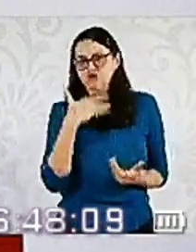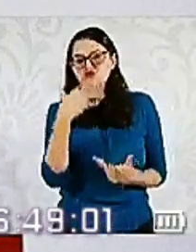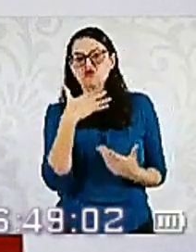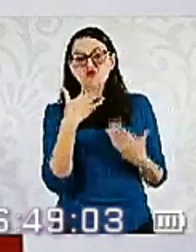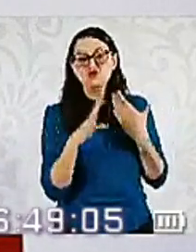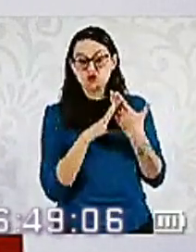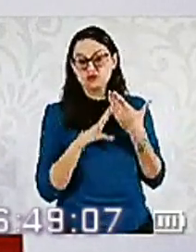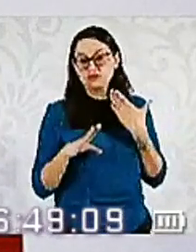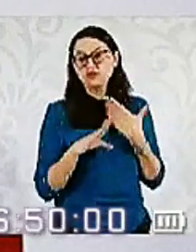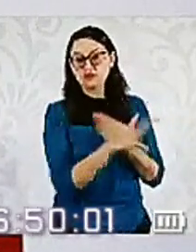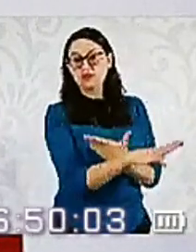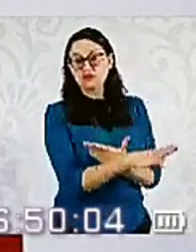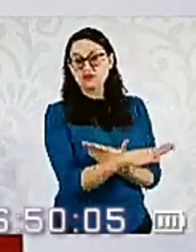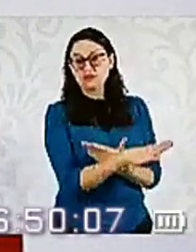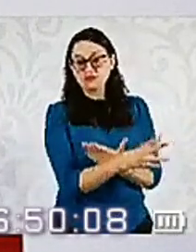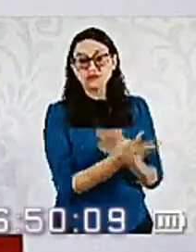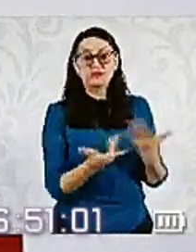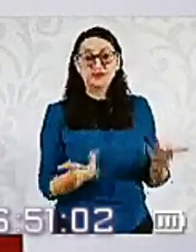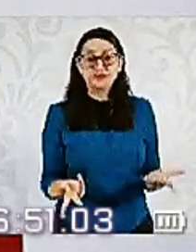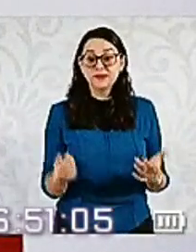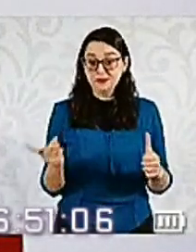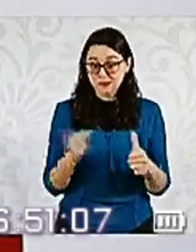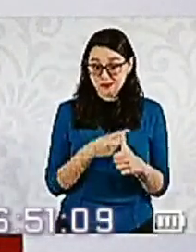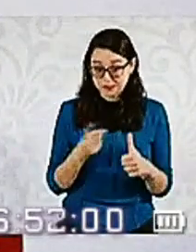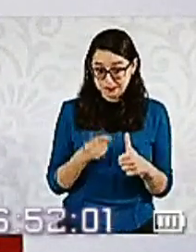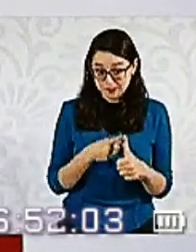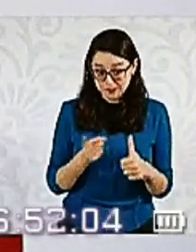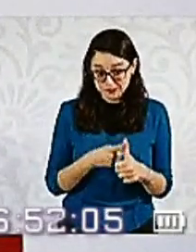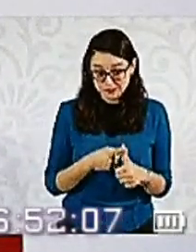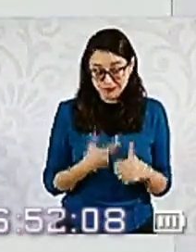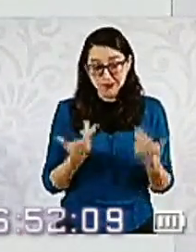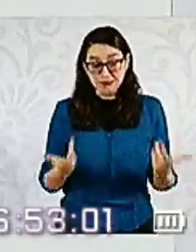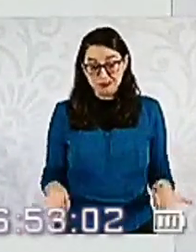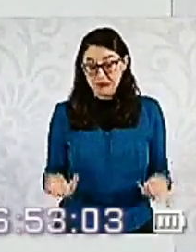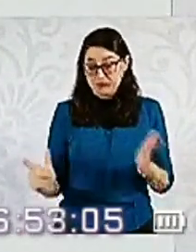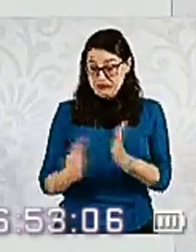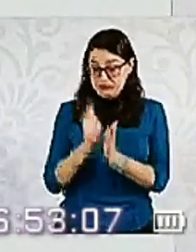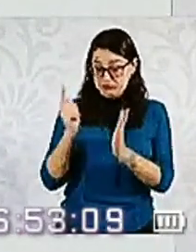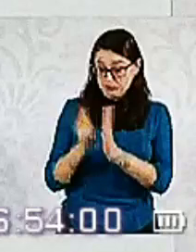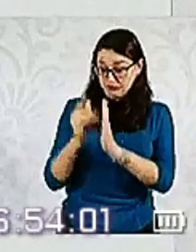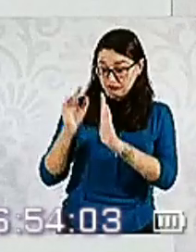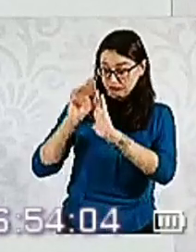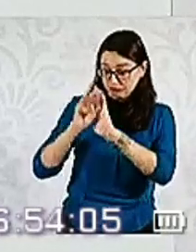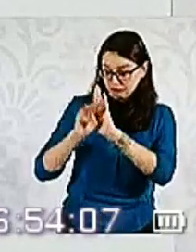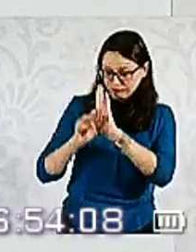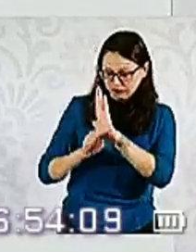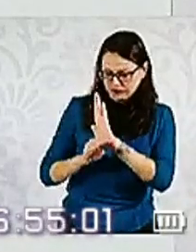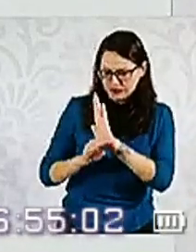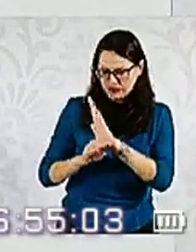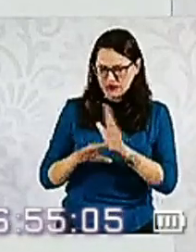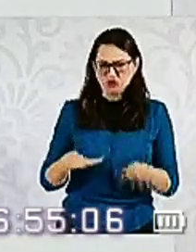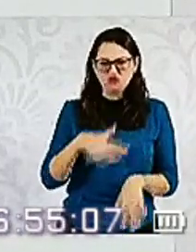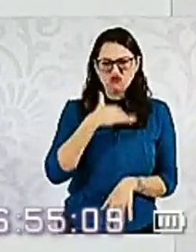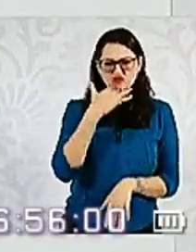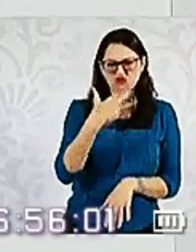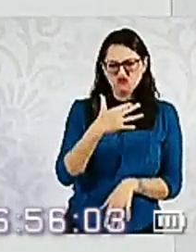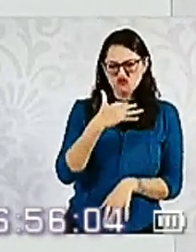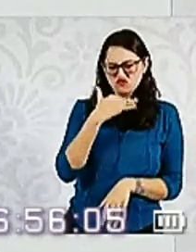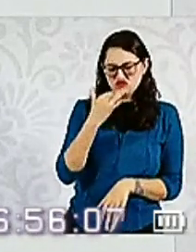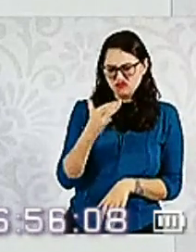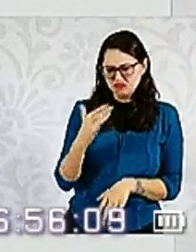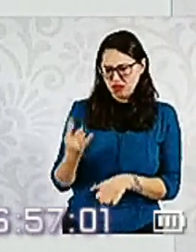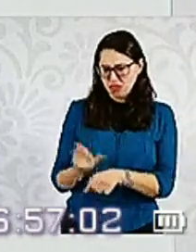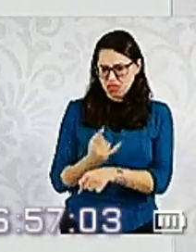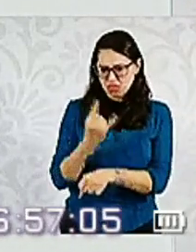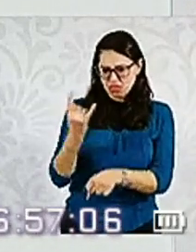Primero, tenemos un ejemplo que es debilita el Estado de Derecho. ¿Eso qué quiere decir? Cuando hay corrupción no hay